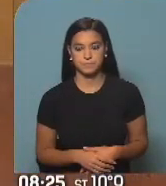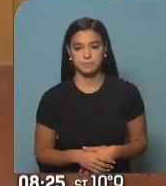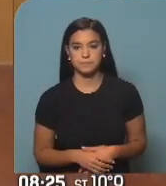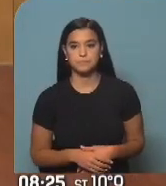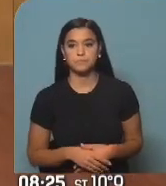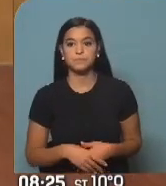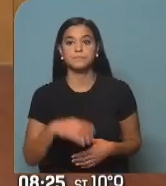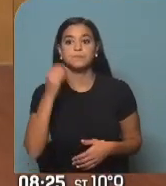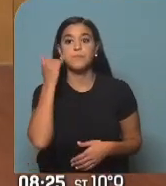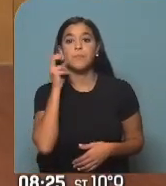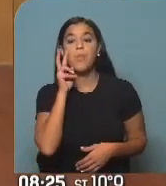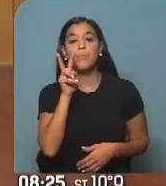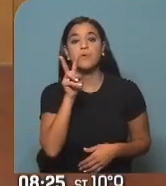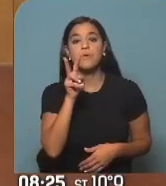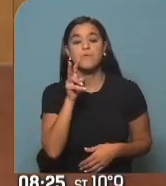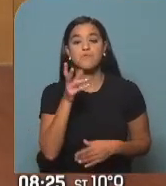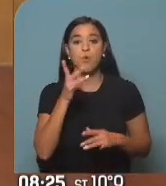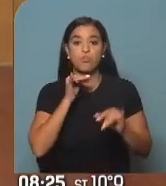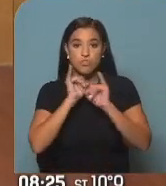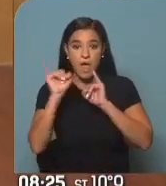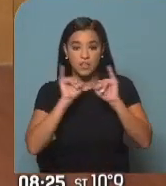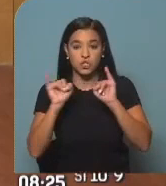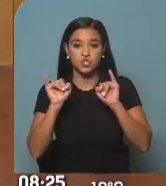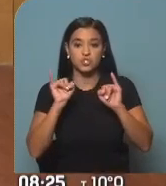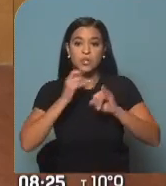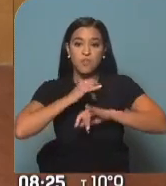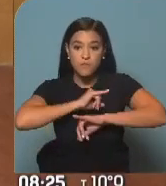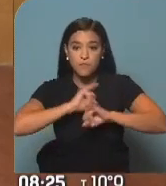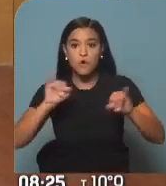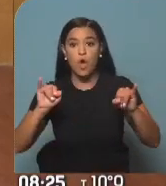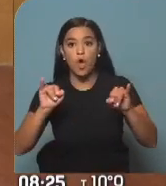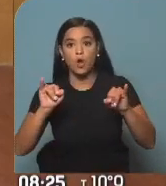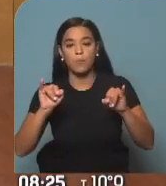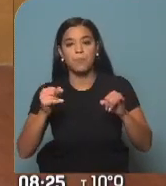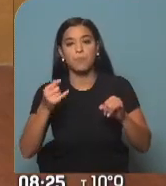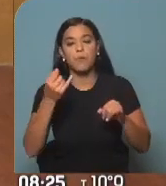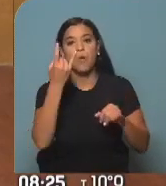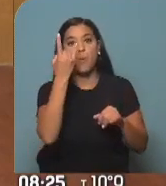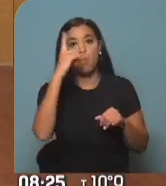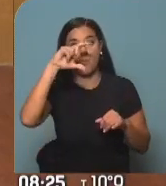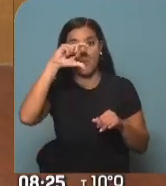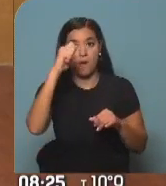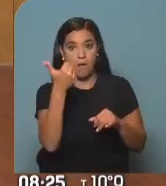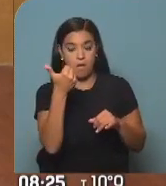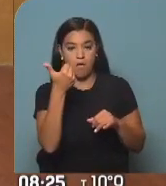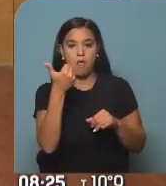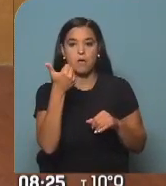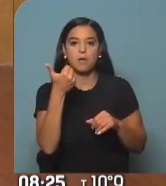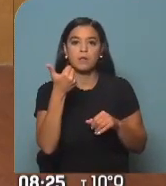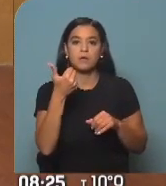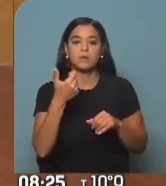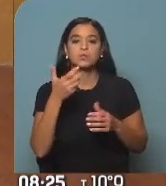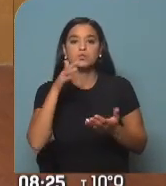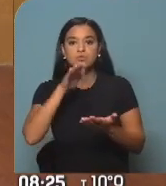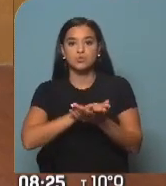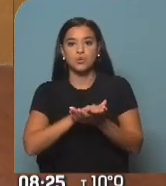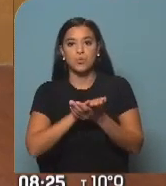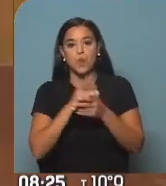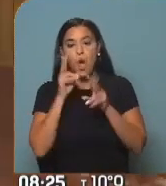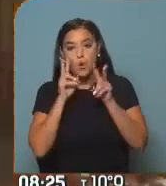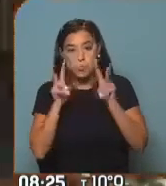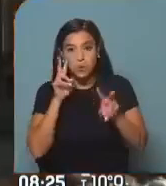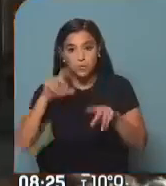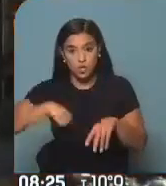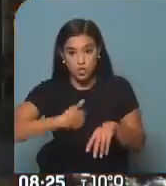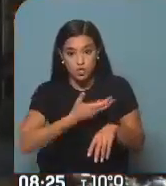Compartimos ahora mismo los últimos datos del informe que realiza la Universidad Católica Argentina a través de su observatorio